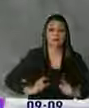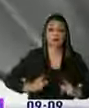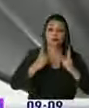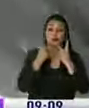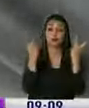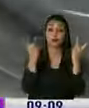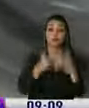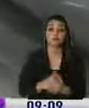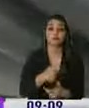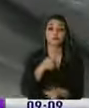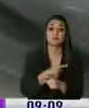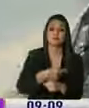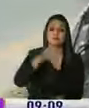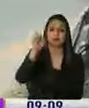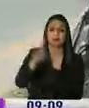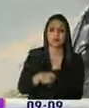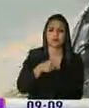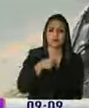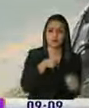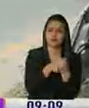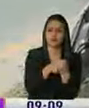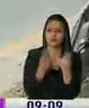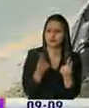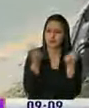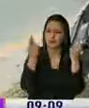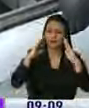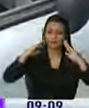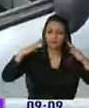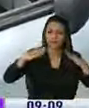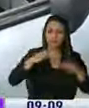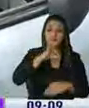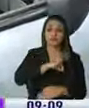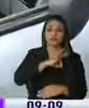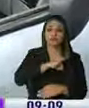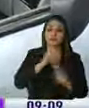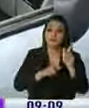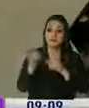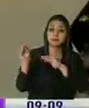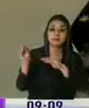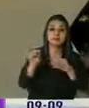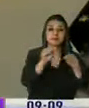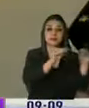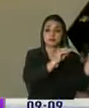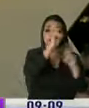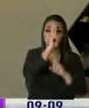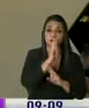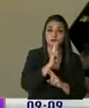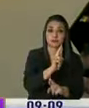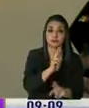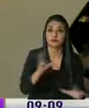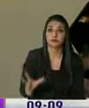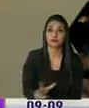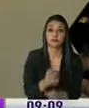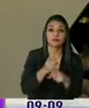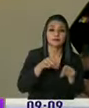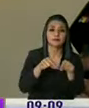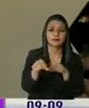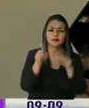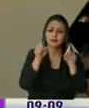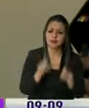pública. Por eso la necesidad de trabajar inmediatamente en la concienciación a la gente. La seguridad vial tiene que ser